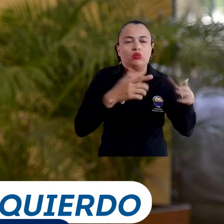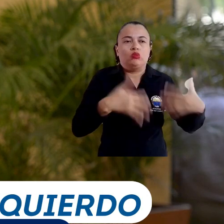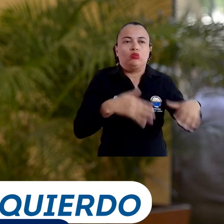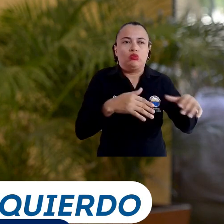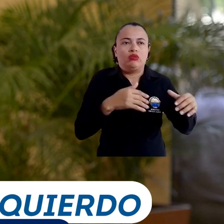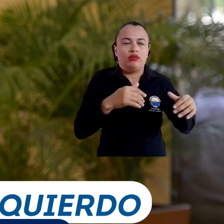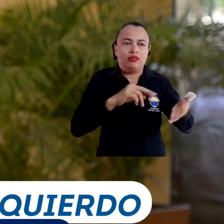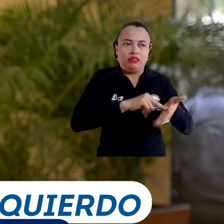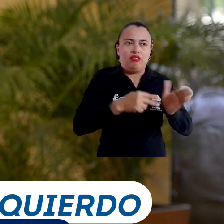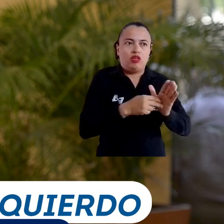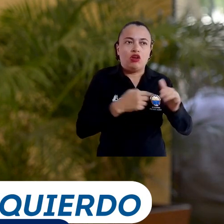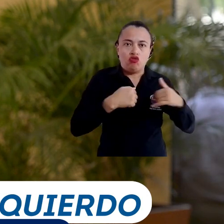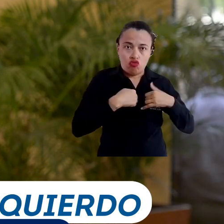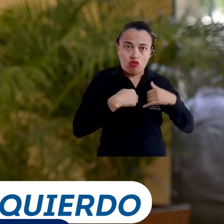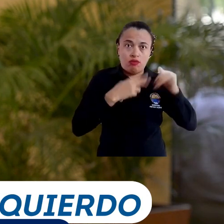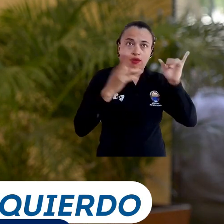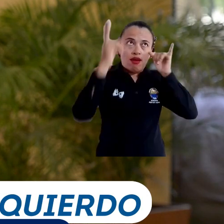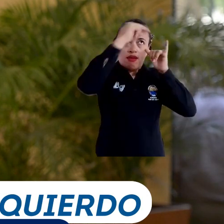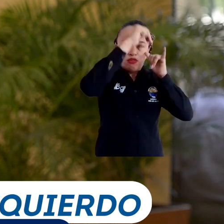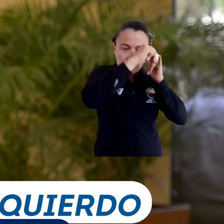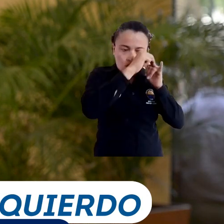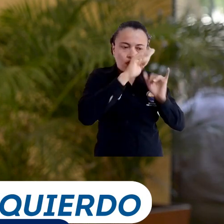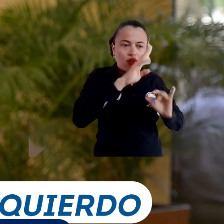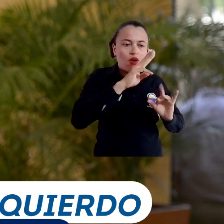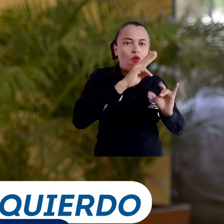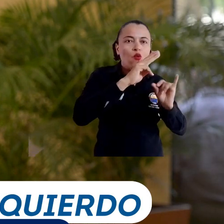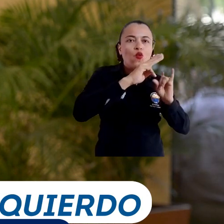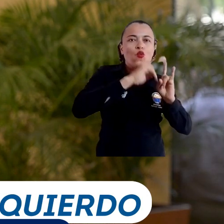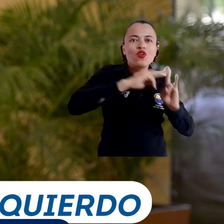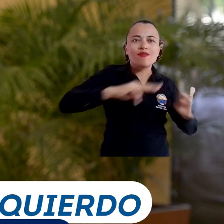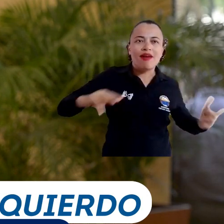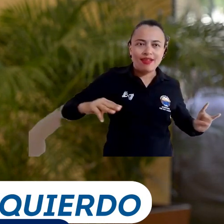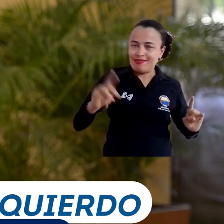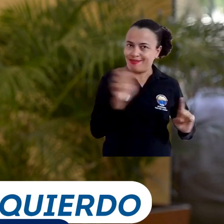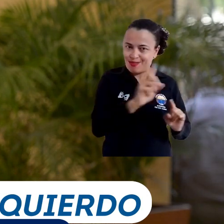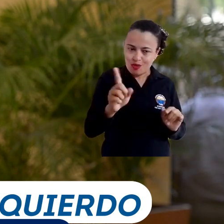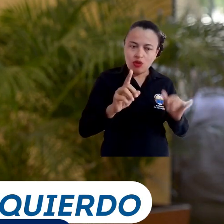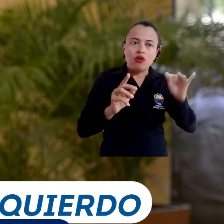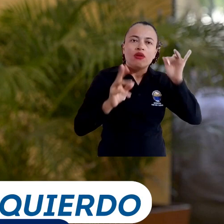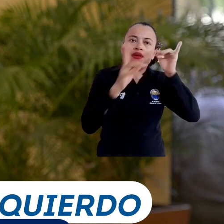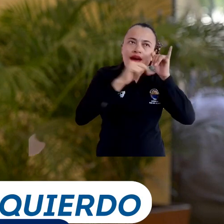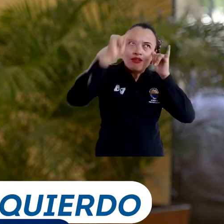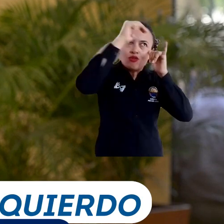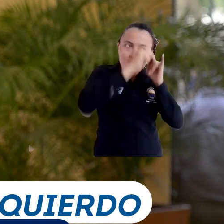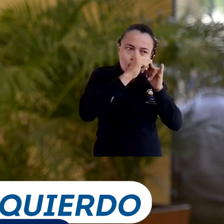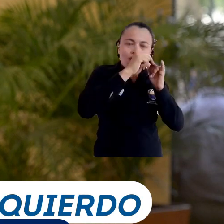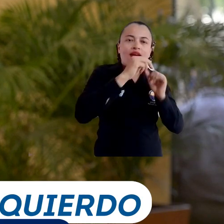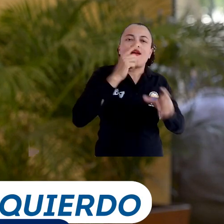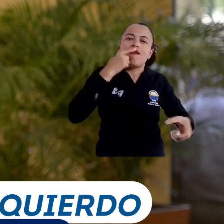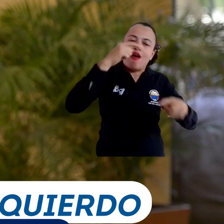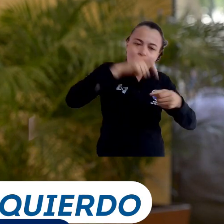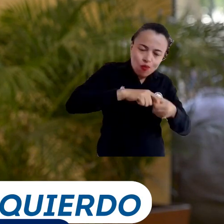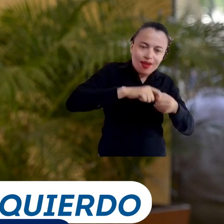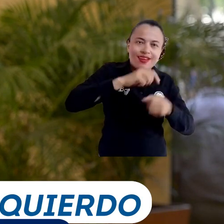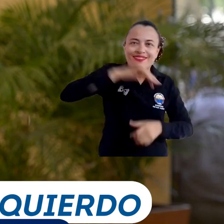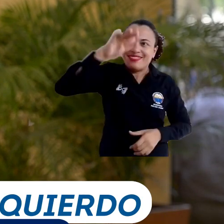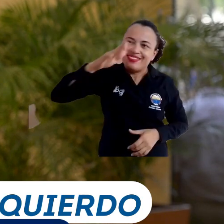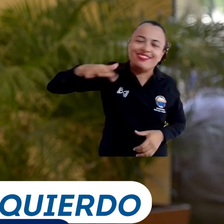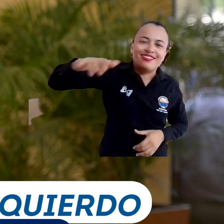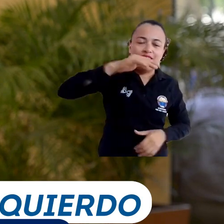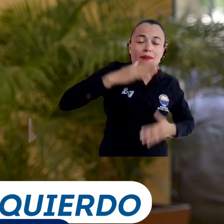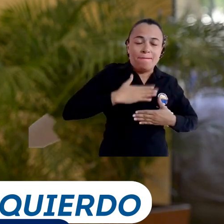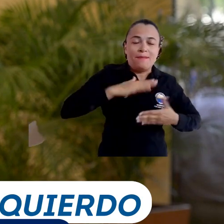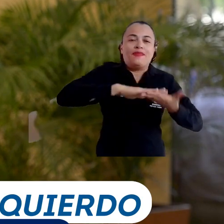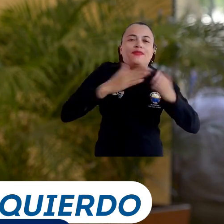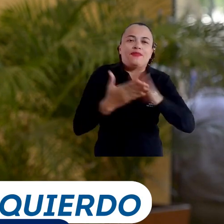título no solamente es ser antropóloga de la Universidad del Magdalena, sino antropóloga arhuaca de la Sierra Nevada de Santa Marta